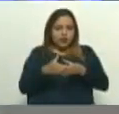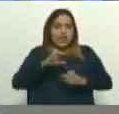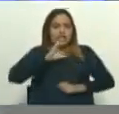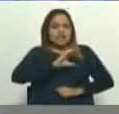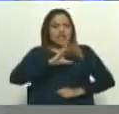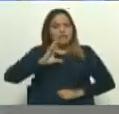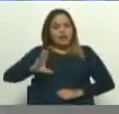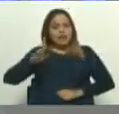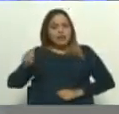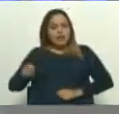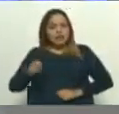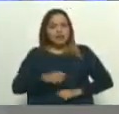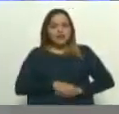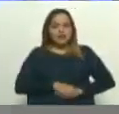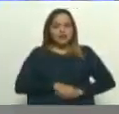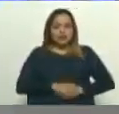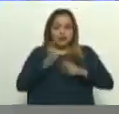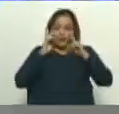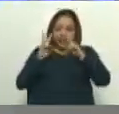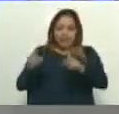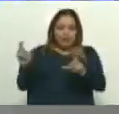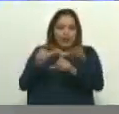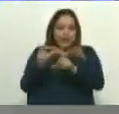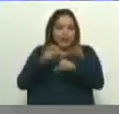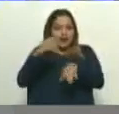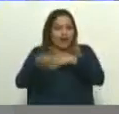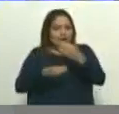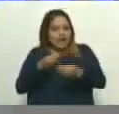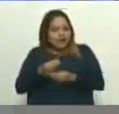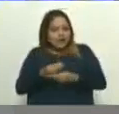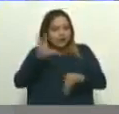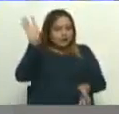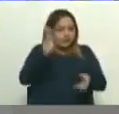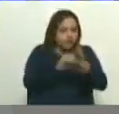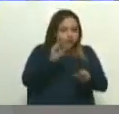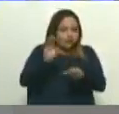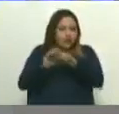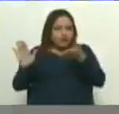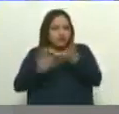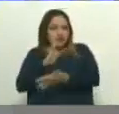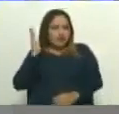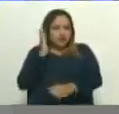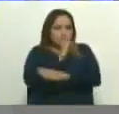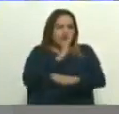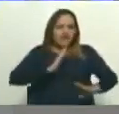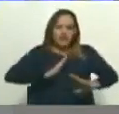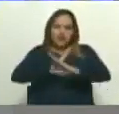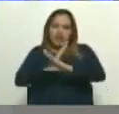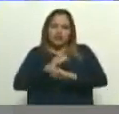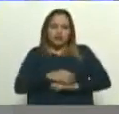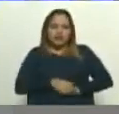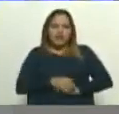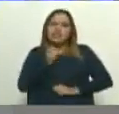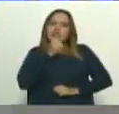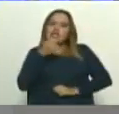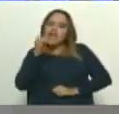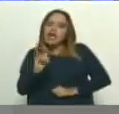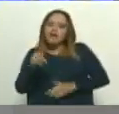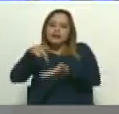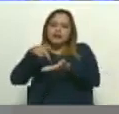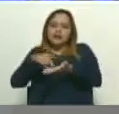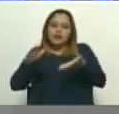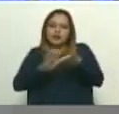productivos de trabajadores. Veíamos ahí entonces palabras y haciendo también un poco el recuento de las sanciones, del bloqueo criminal, quienes han sido los